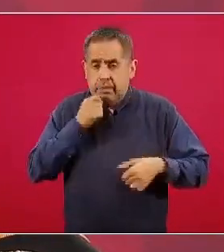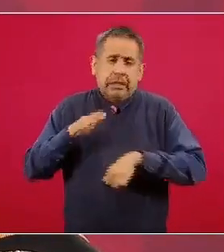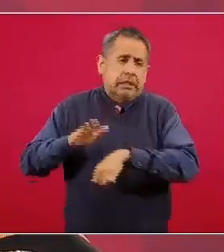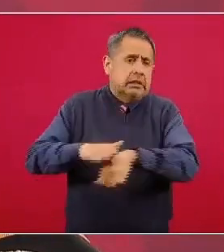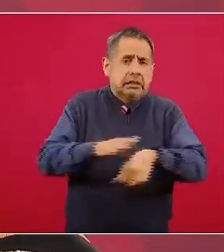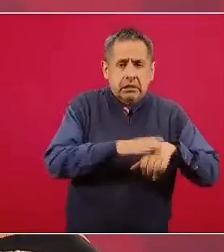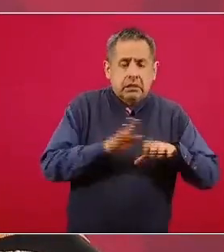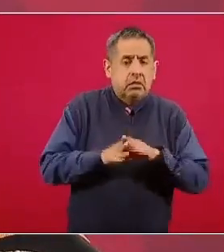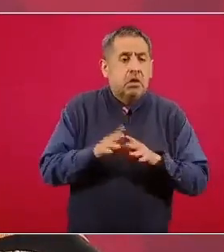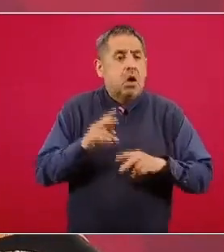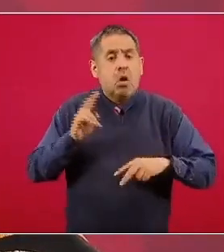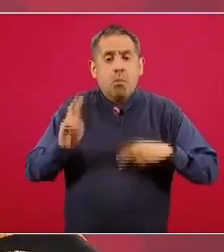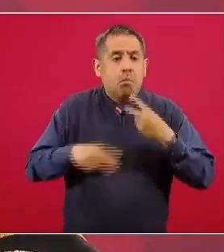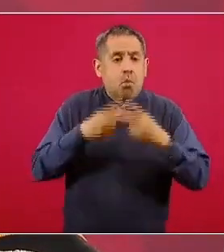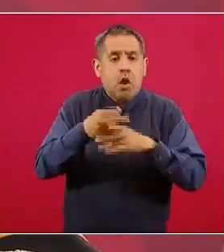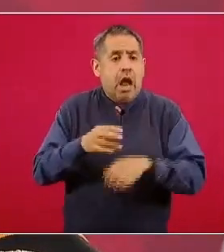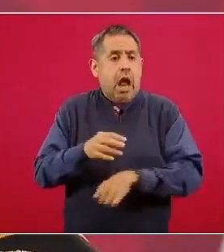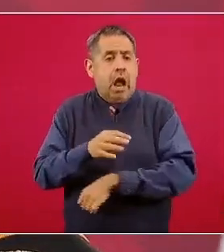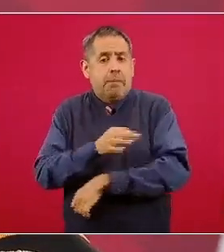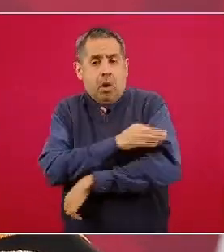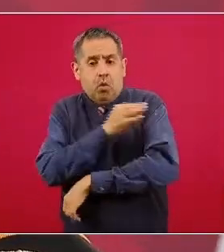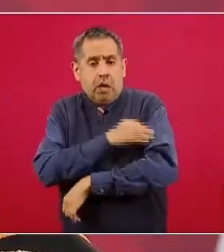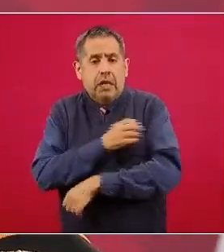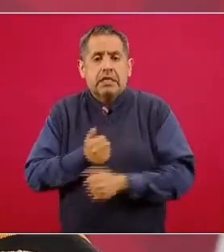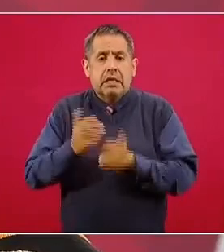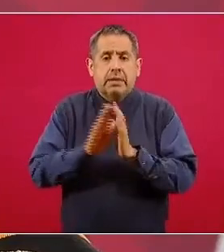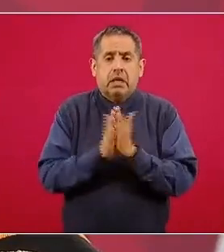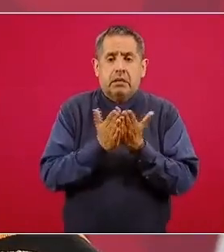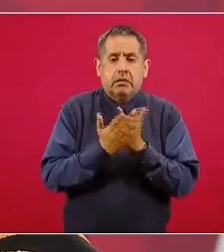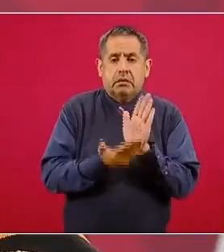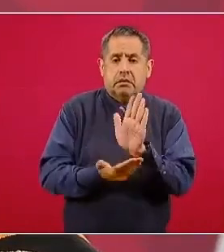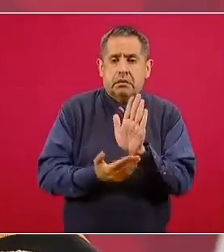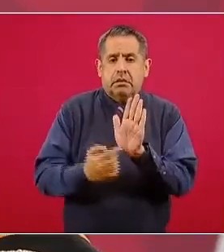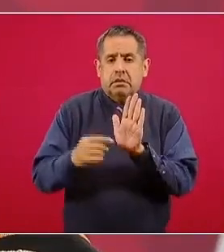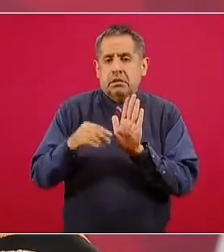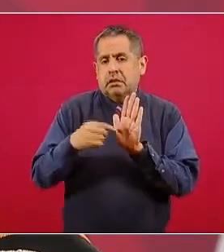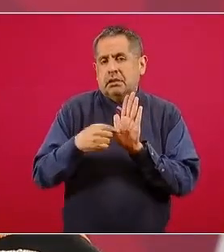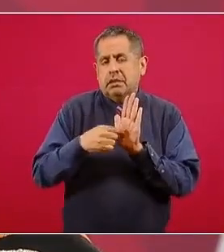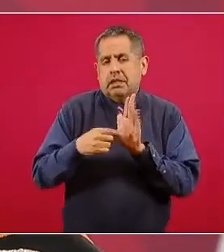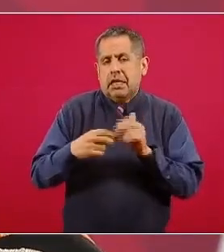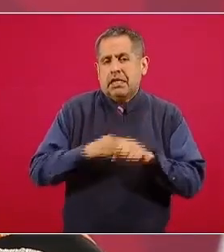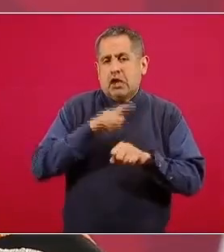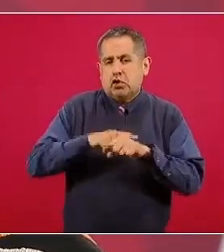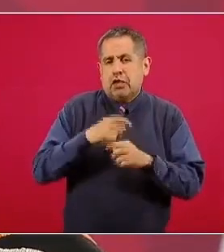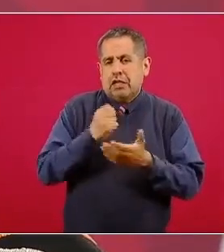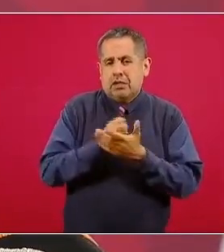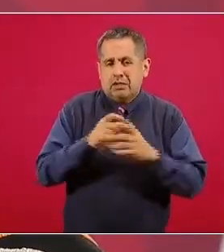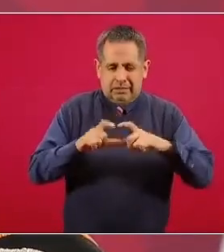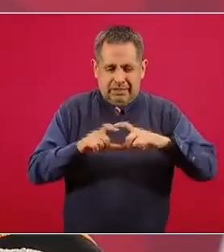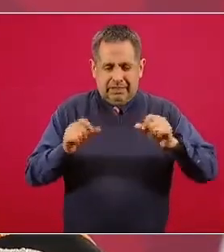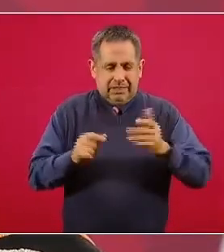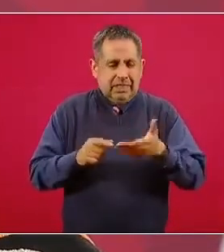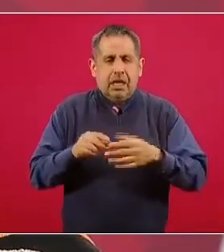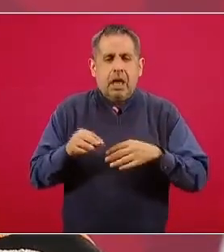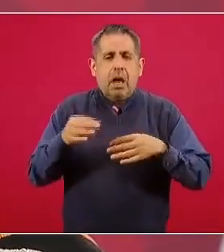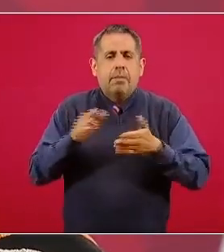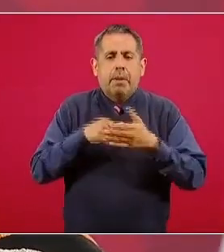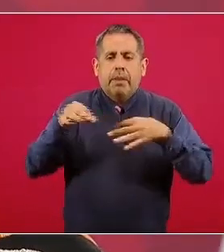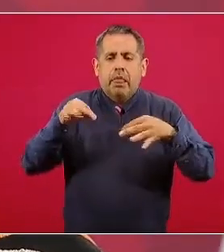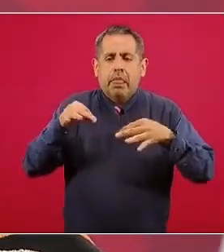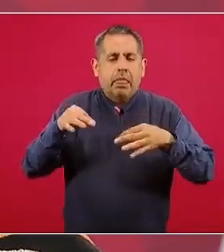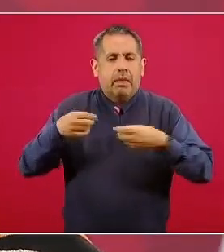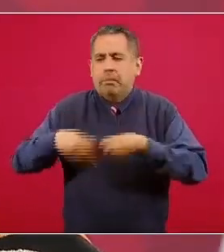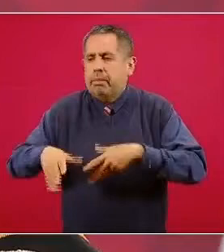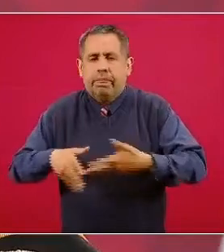por favor, cuando acudan a vacunarse, lleven su cartilla nacional de salud. Los papelitos a veces los